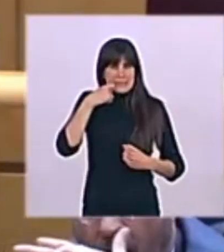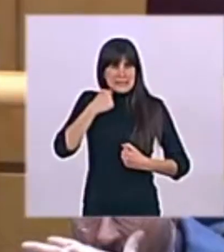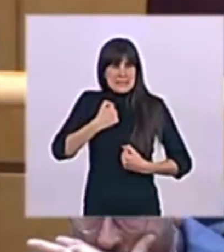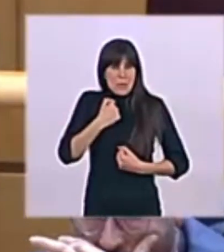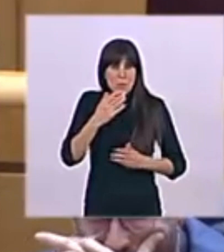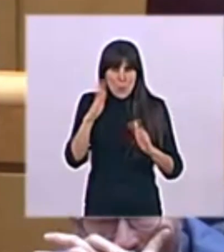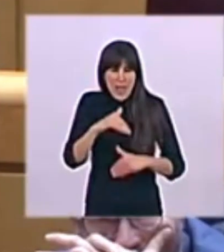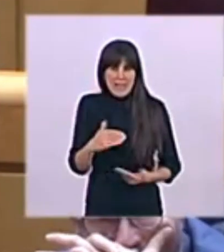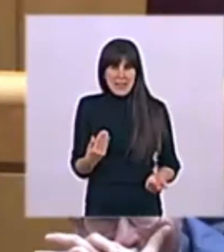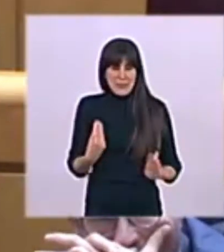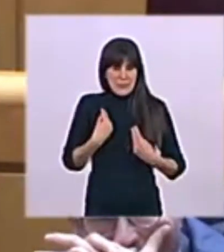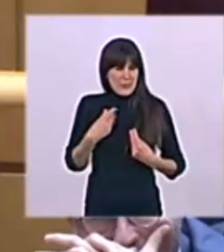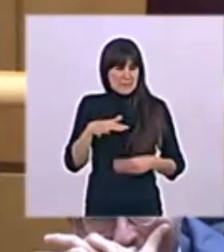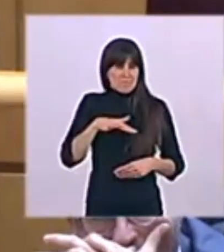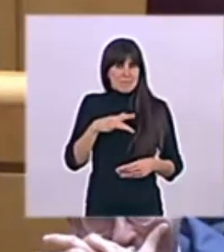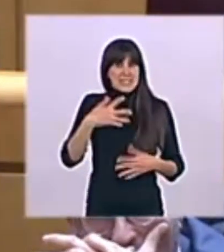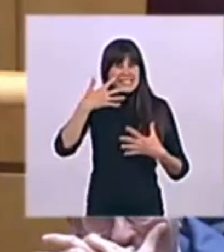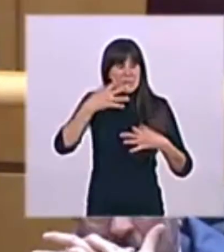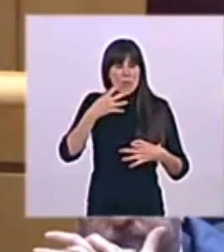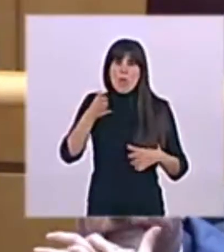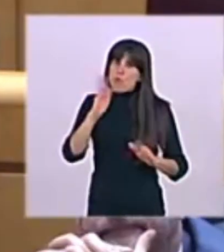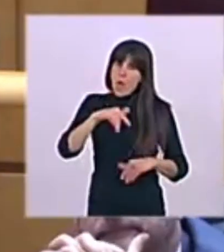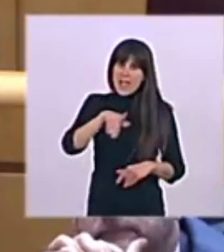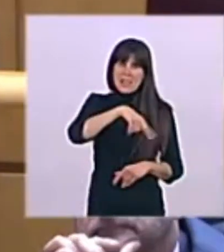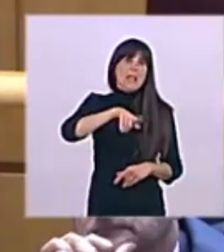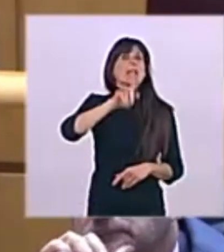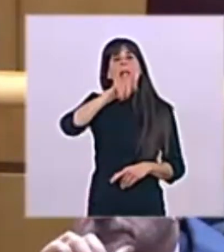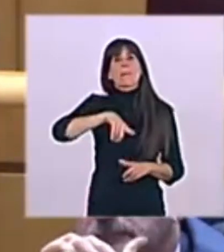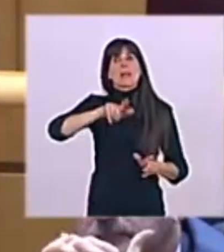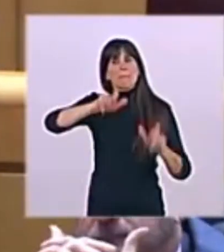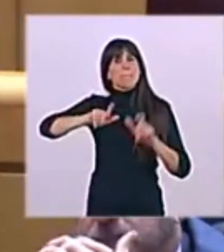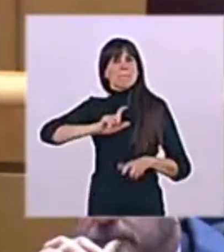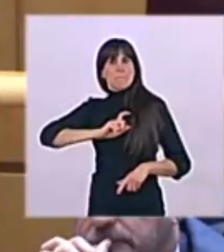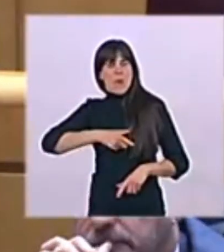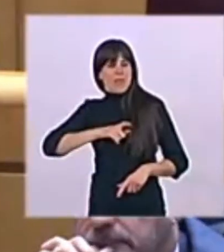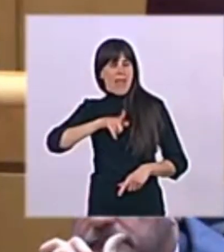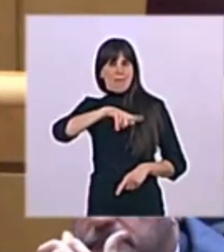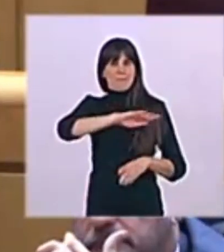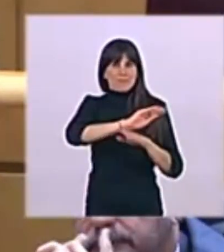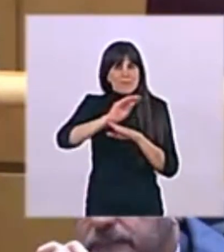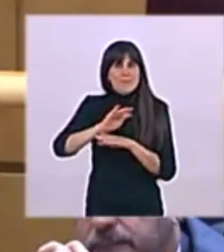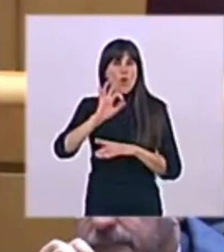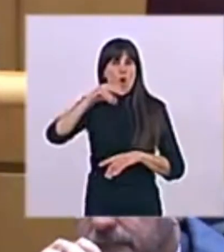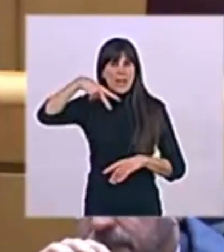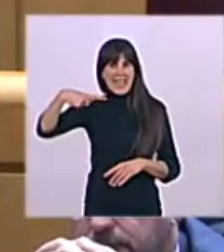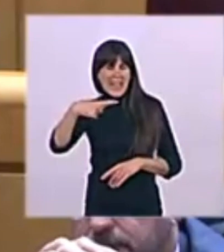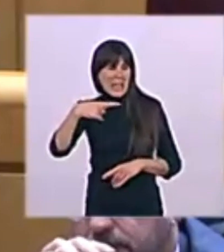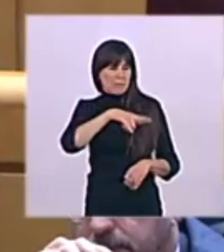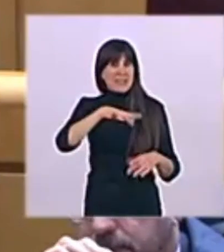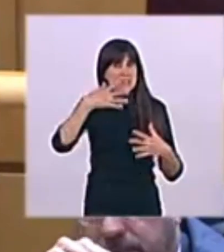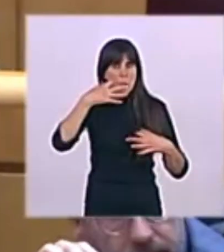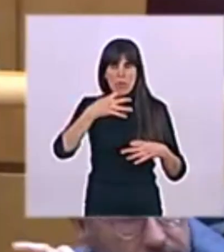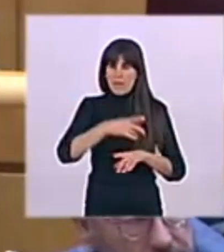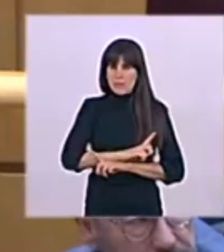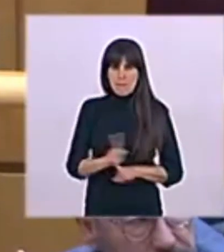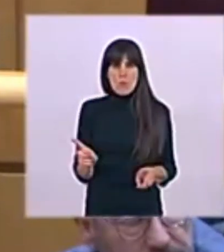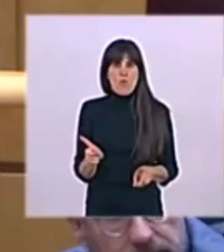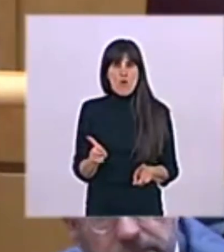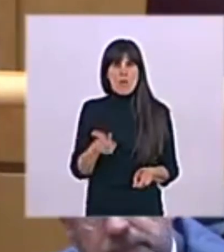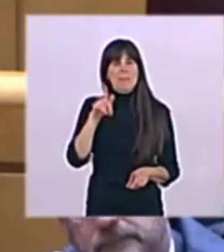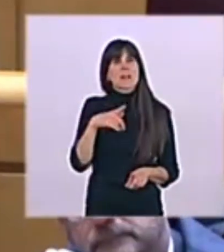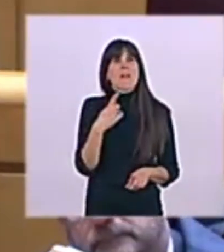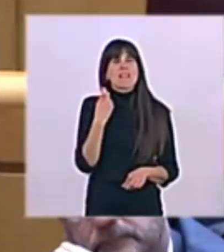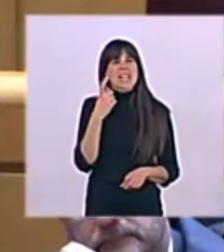fuerzas y cuerpos de seguridad Que actúan con ellos y las ONG Y luego también la falta de transparencia Y coordinación Que ha habido con las